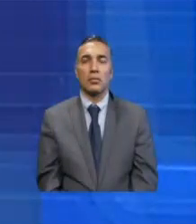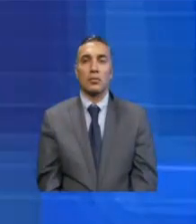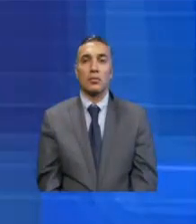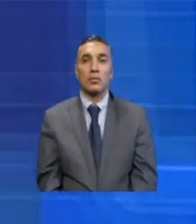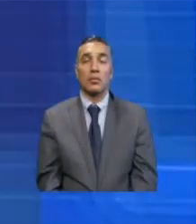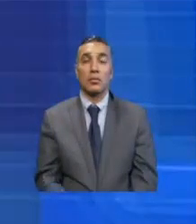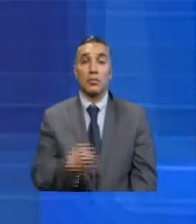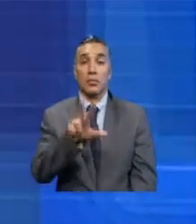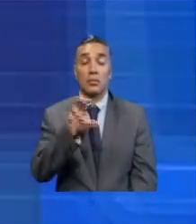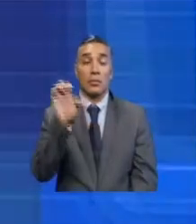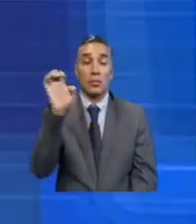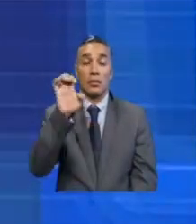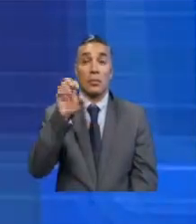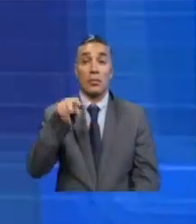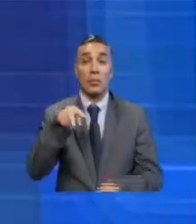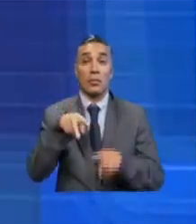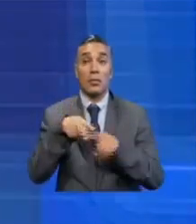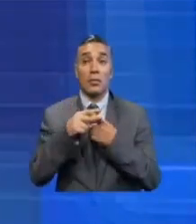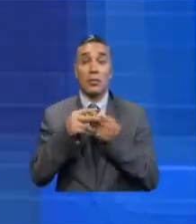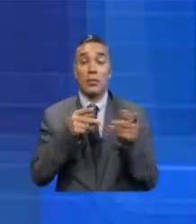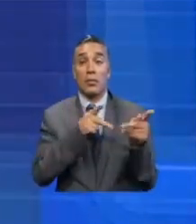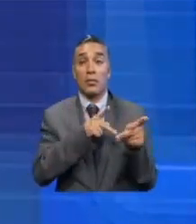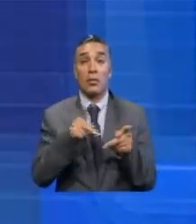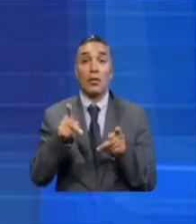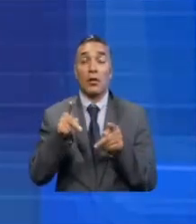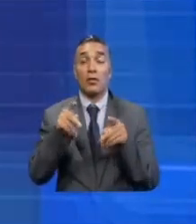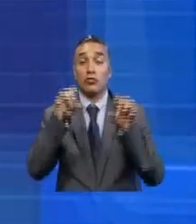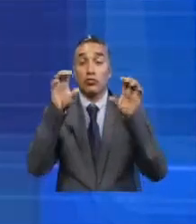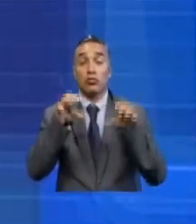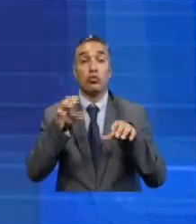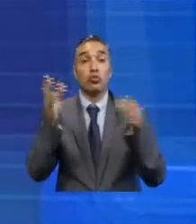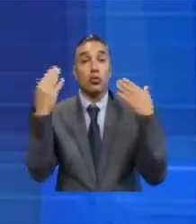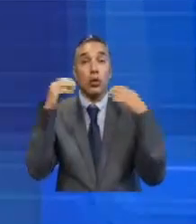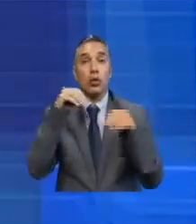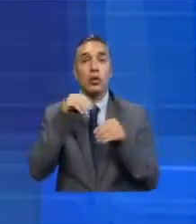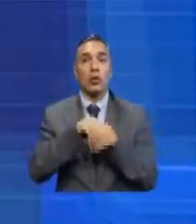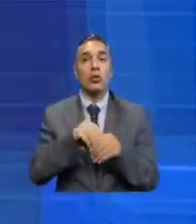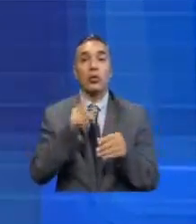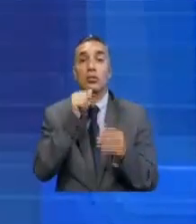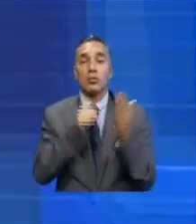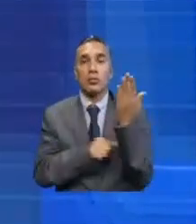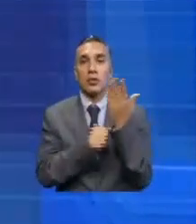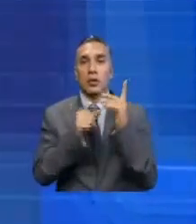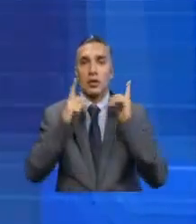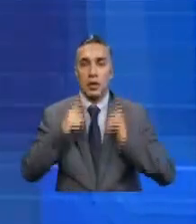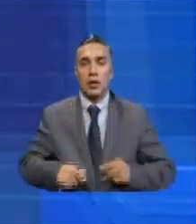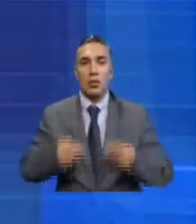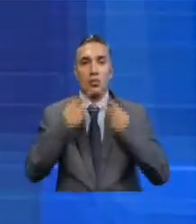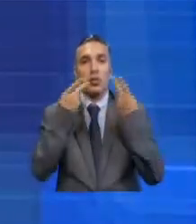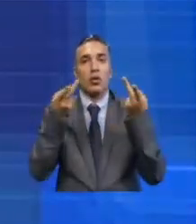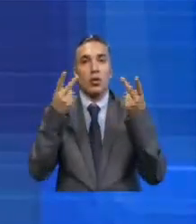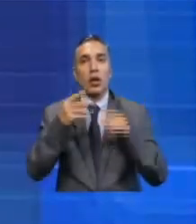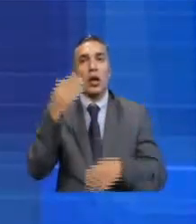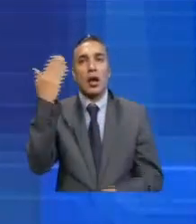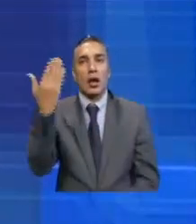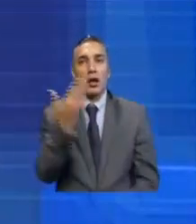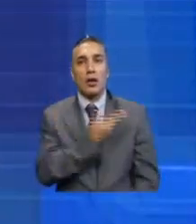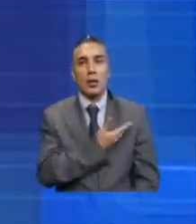Y este 3 de enero empezó el plan invernal ejecutado en Guayaquil por el Ministerio de Salud Pública y también por la